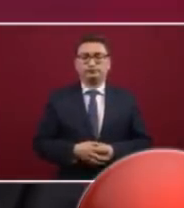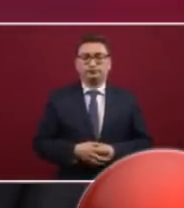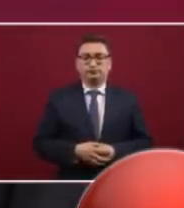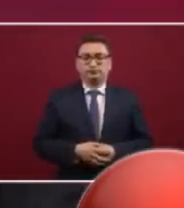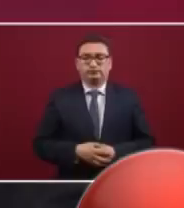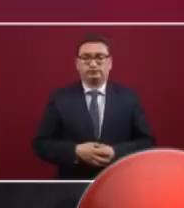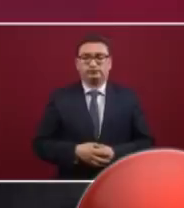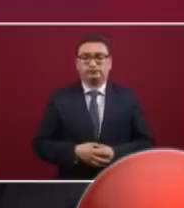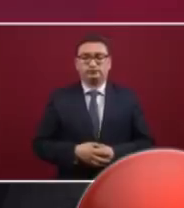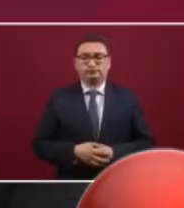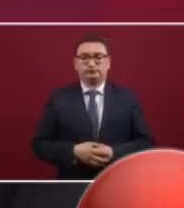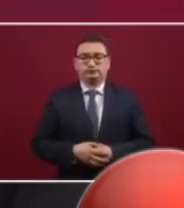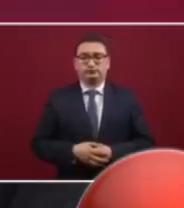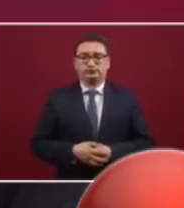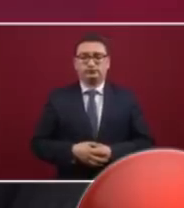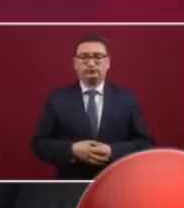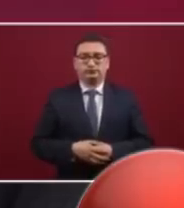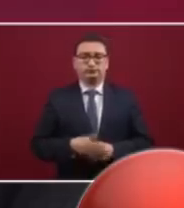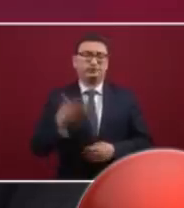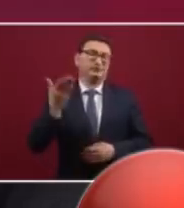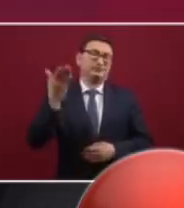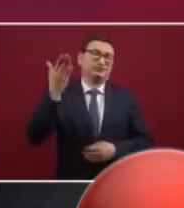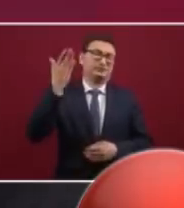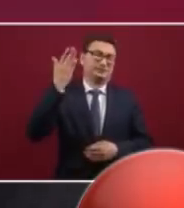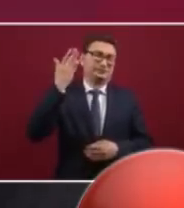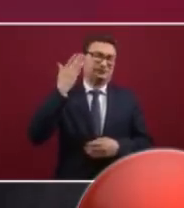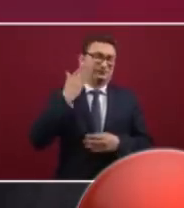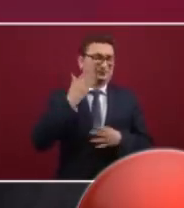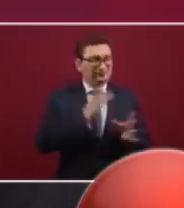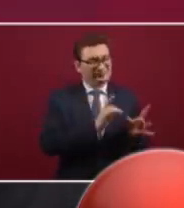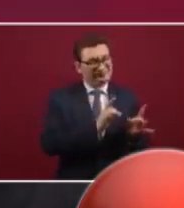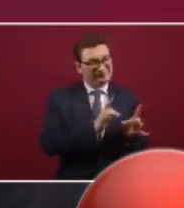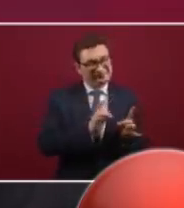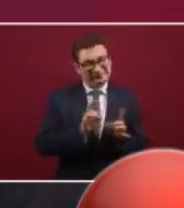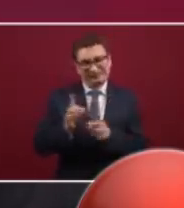que en los tiempos más difíciles